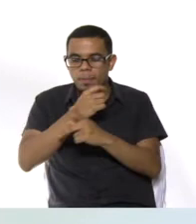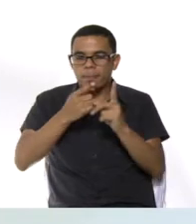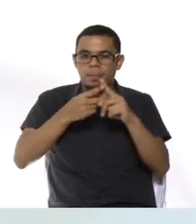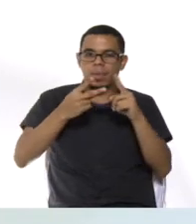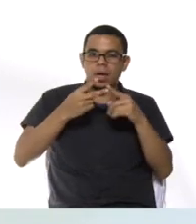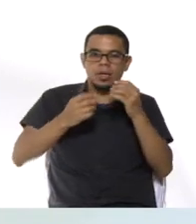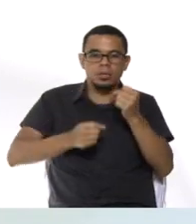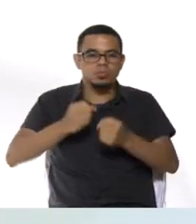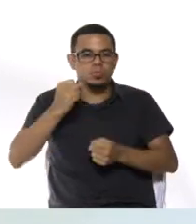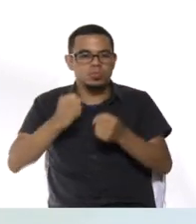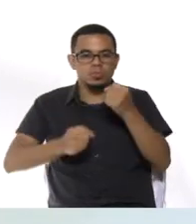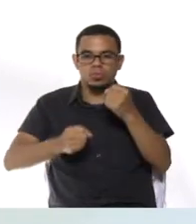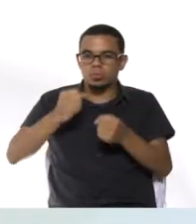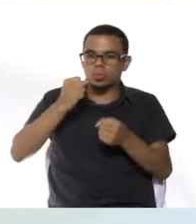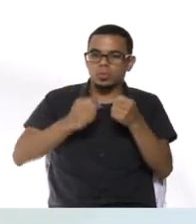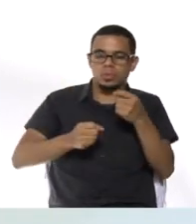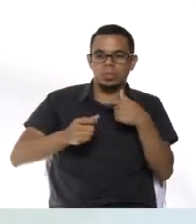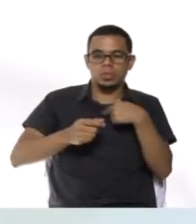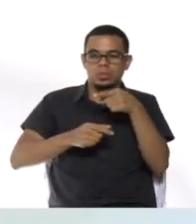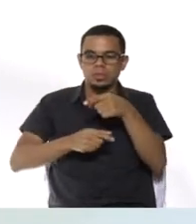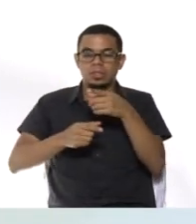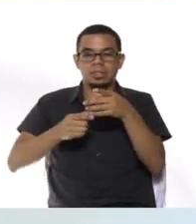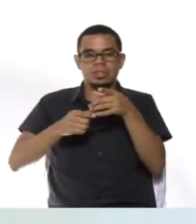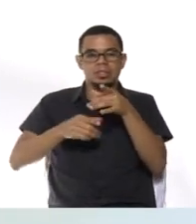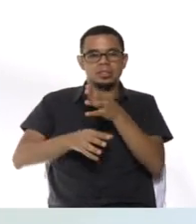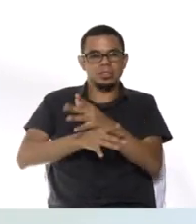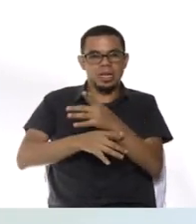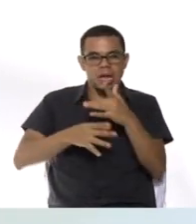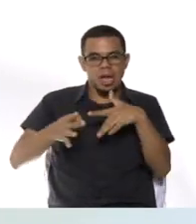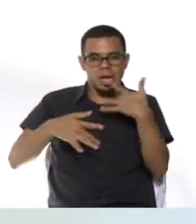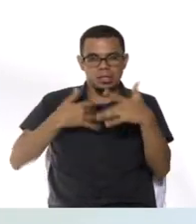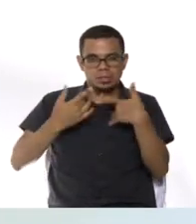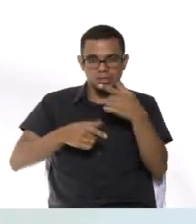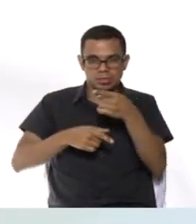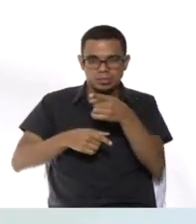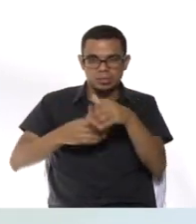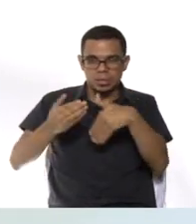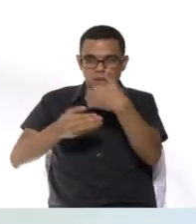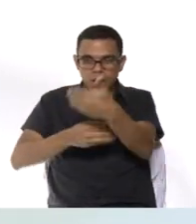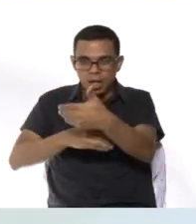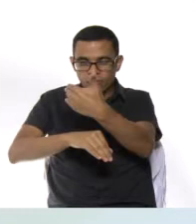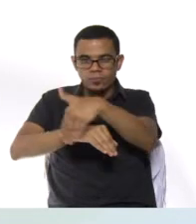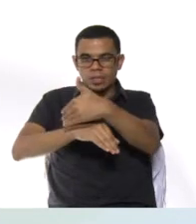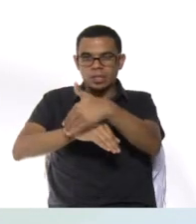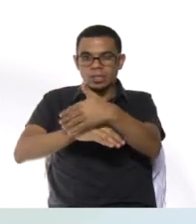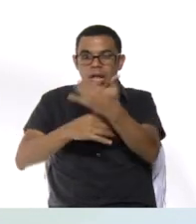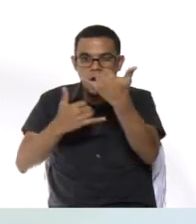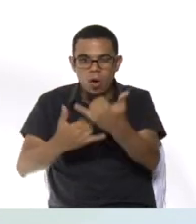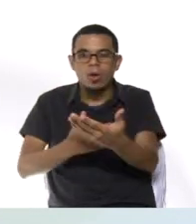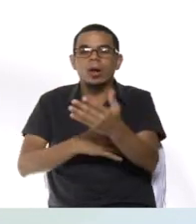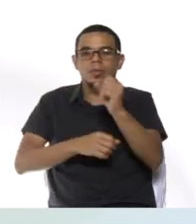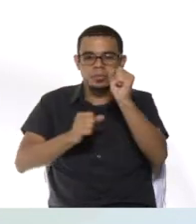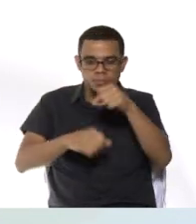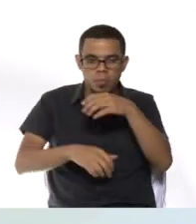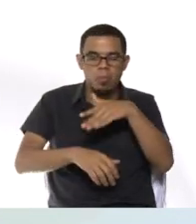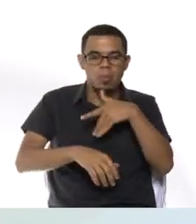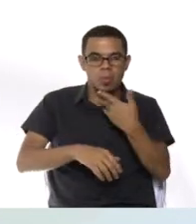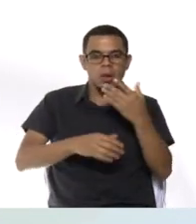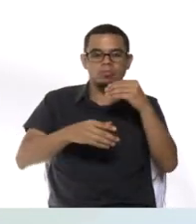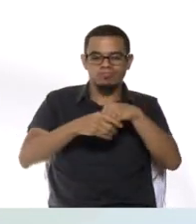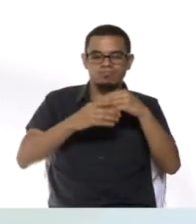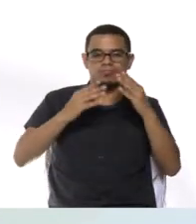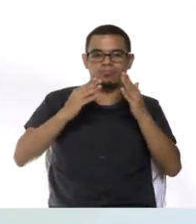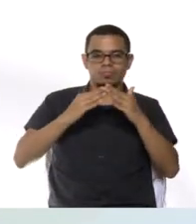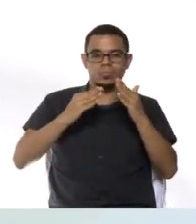correr, con ir a trotar, podíamos generar actividades recreativas dentro del hogar. Por eso es importante que entendamos